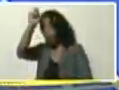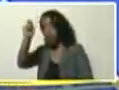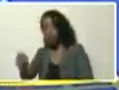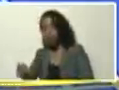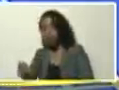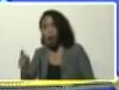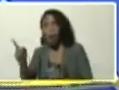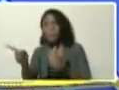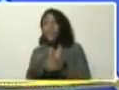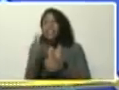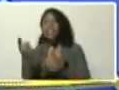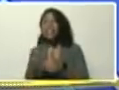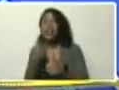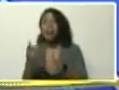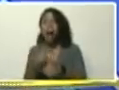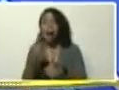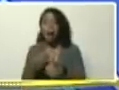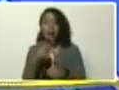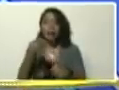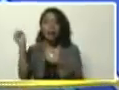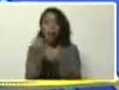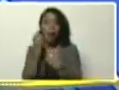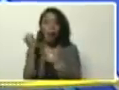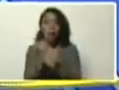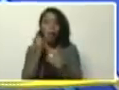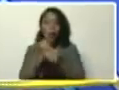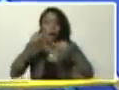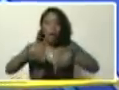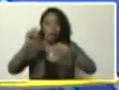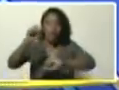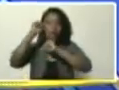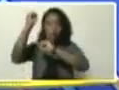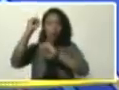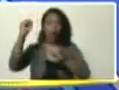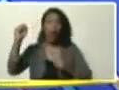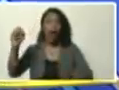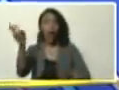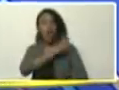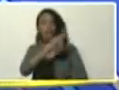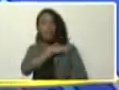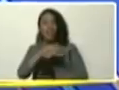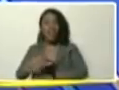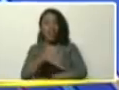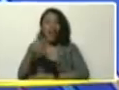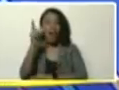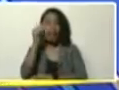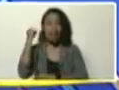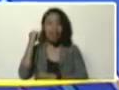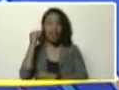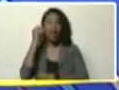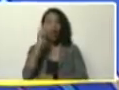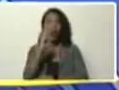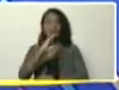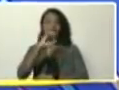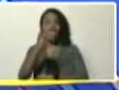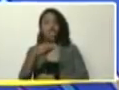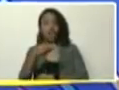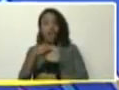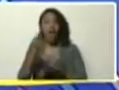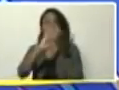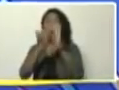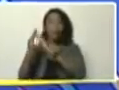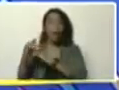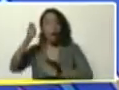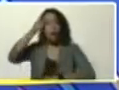los principales, a las principales protagonistas de esta victoria, a las jefas de calle, de comunidad, de VC, al pueblo